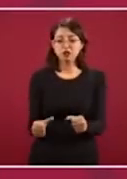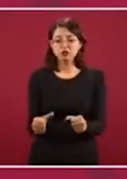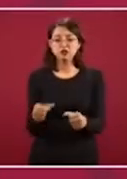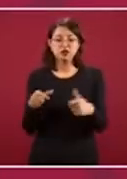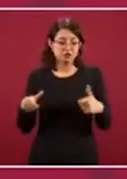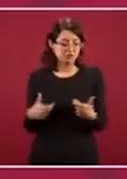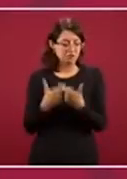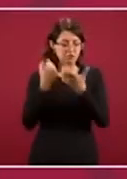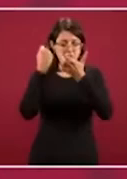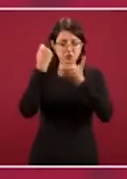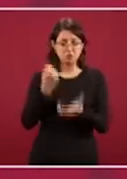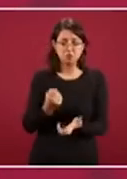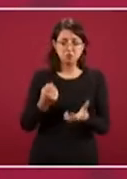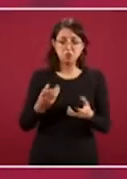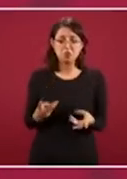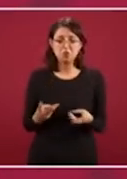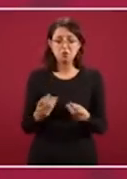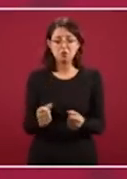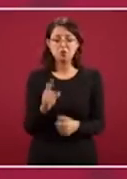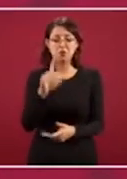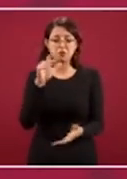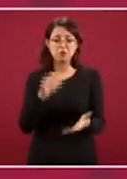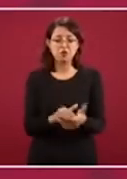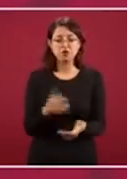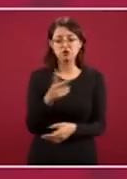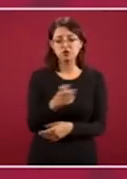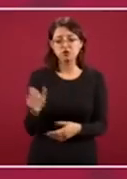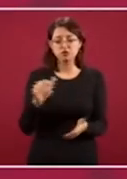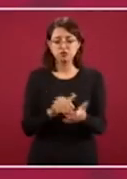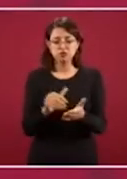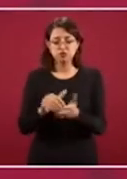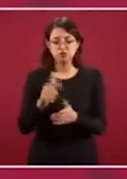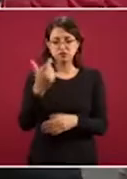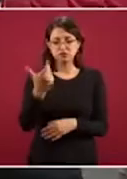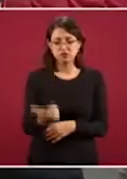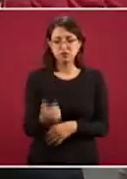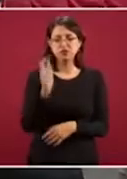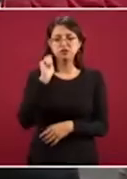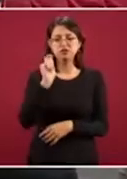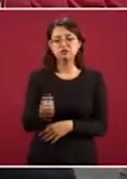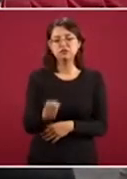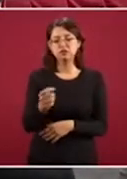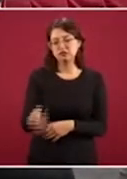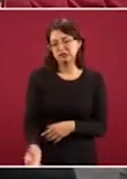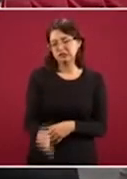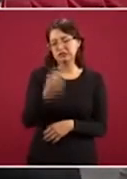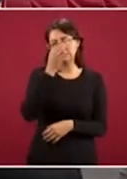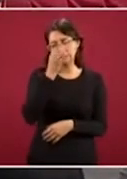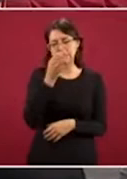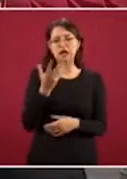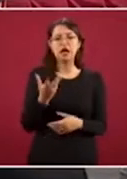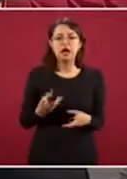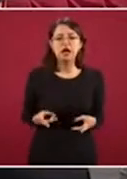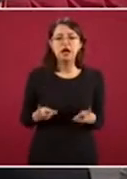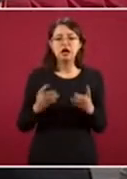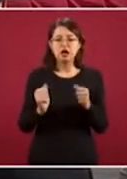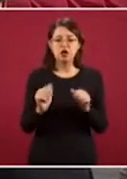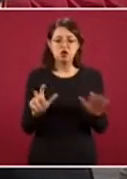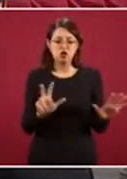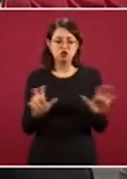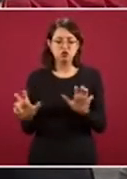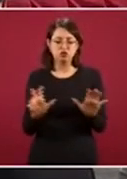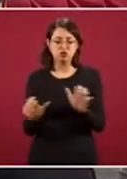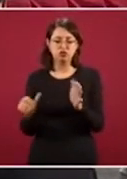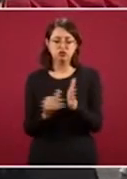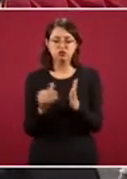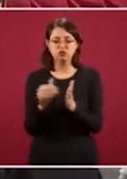propio fideicomiso alrededor de 1.200 millones de pesos es decir falta o faltó que se aportarán 800